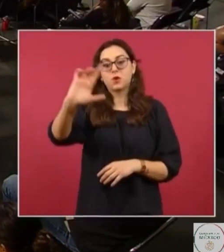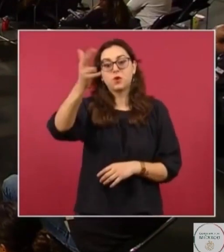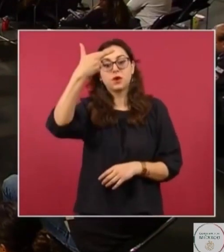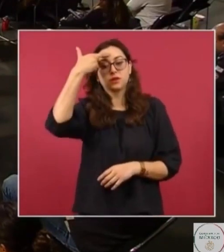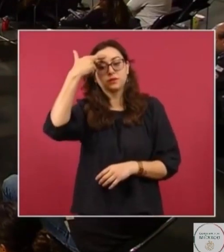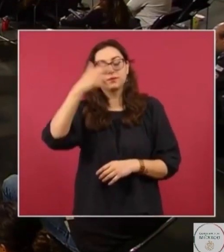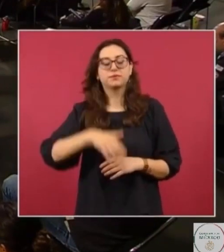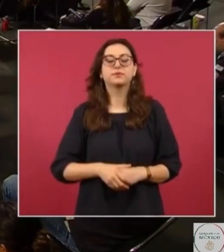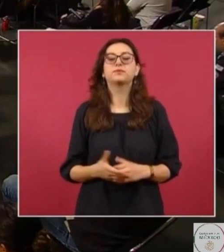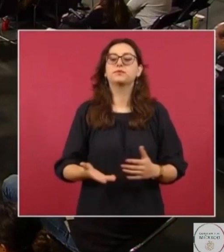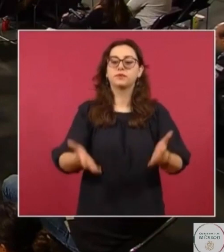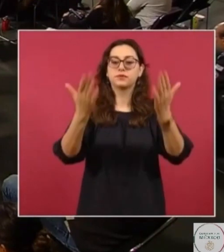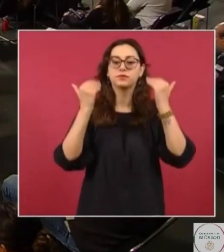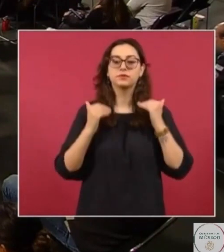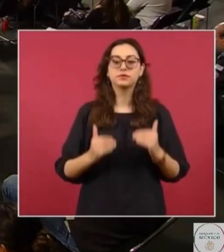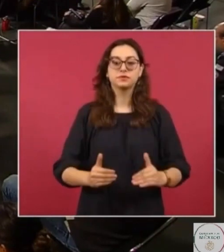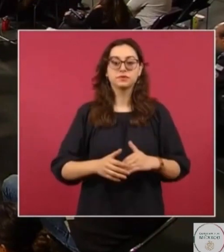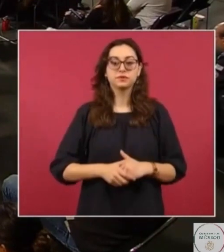Adelante.